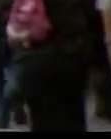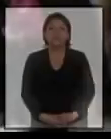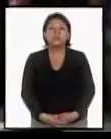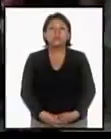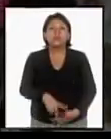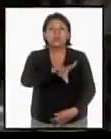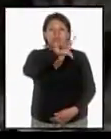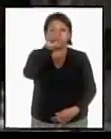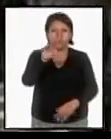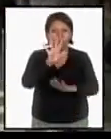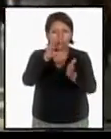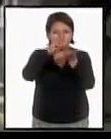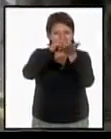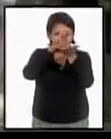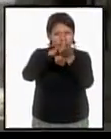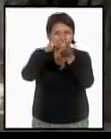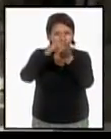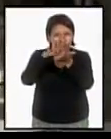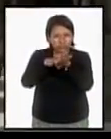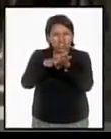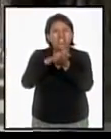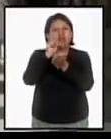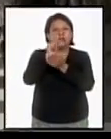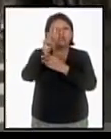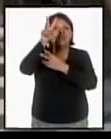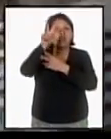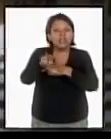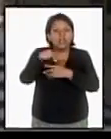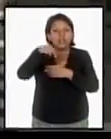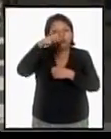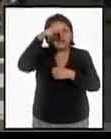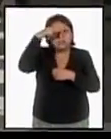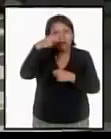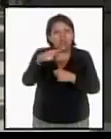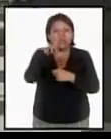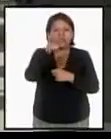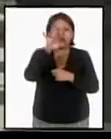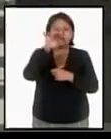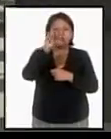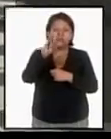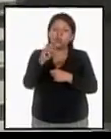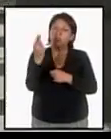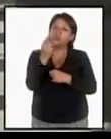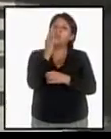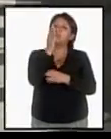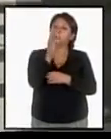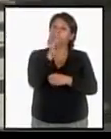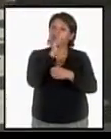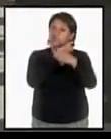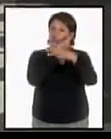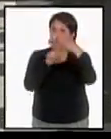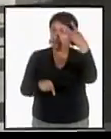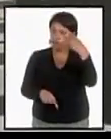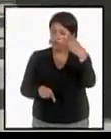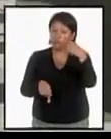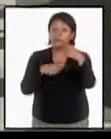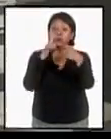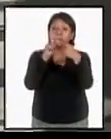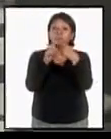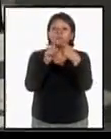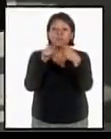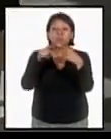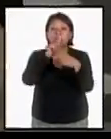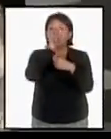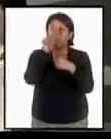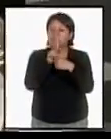Después de haber documentado la realidad del racismo en México, hay que reconocer 3 cosas. La primera, que somos un